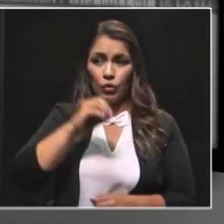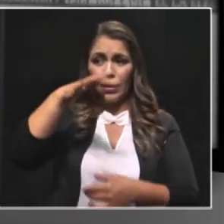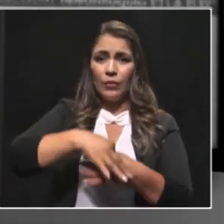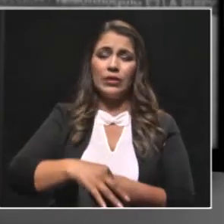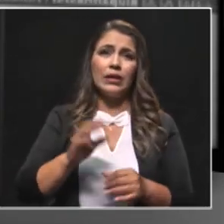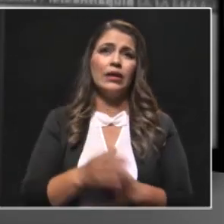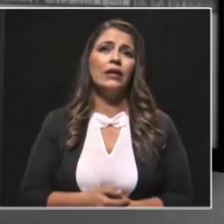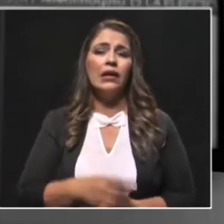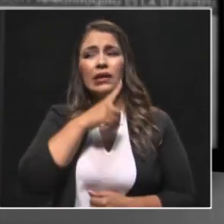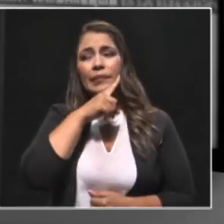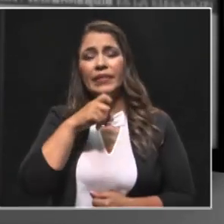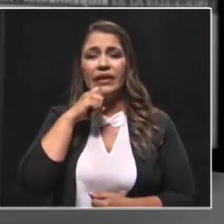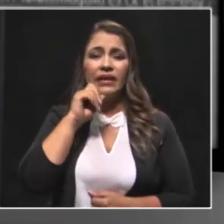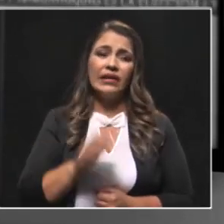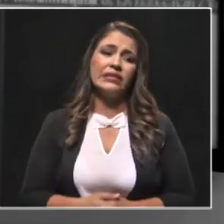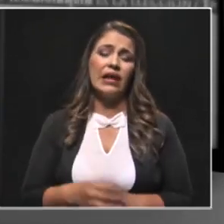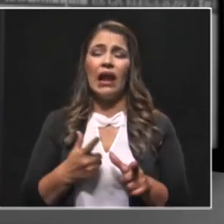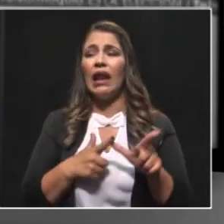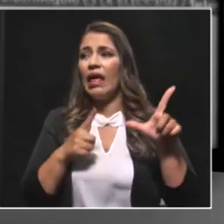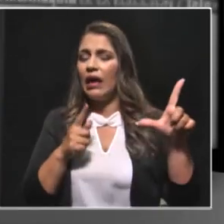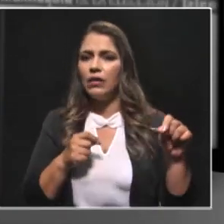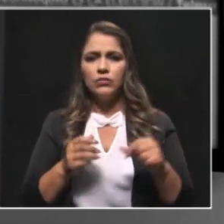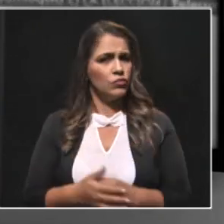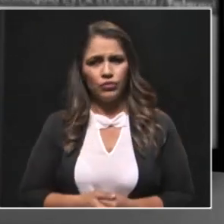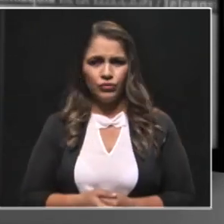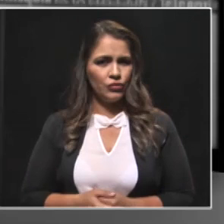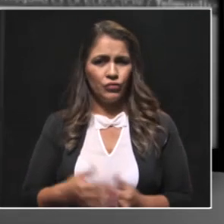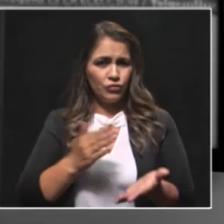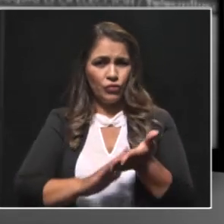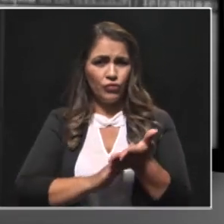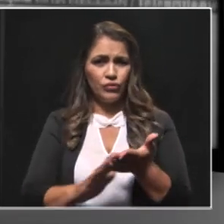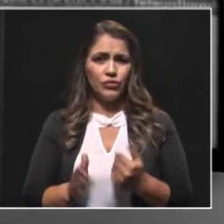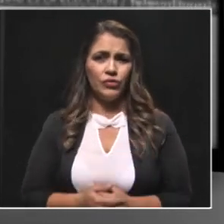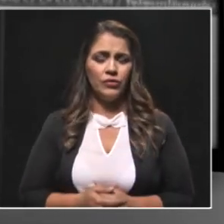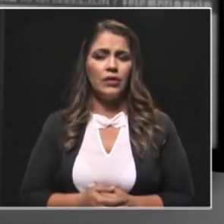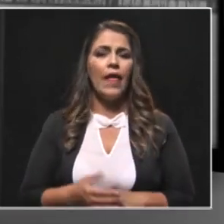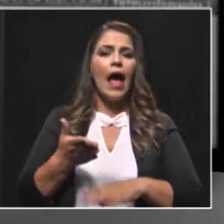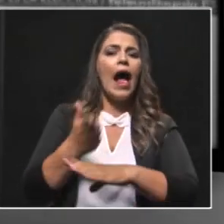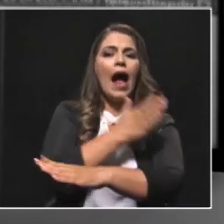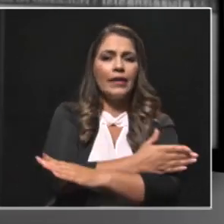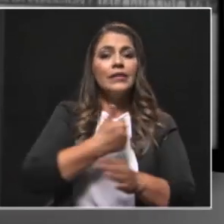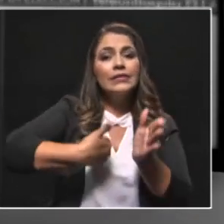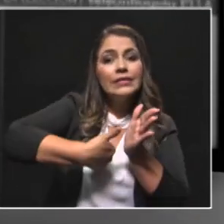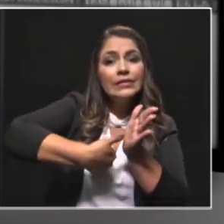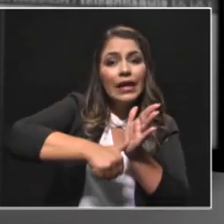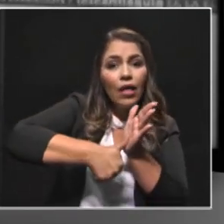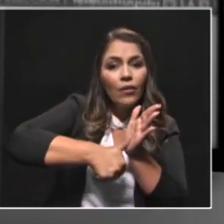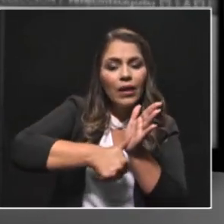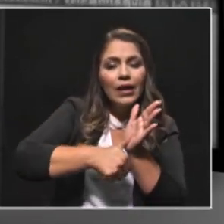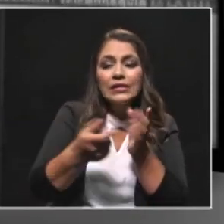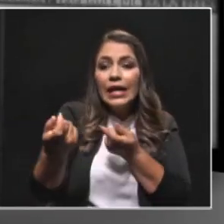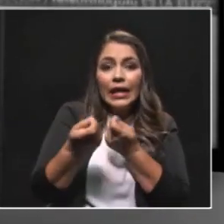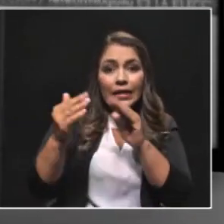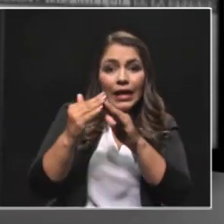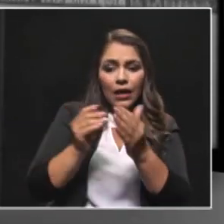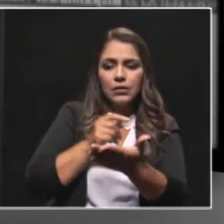de la casa, es lejísimos. Hoy uno puede resolver ese problema si hace simplemente la gestión de inscribir su cédula